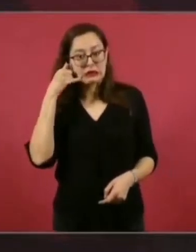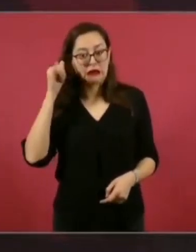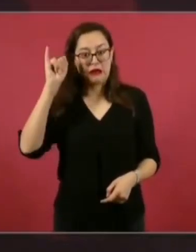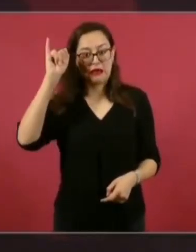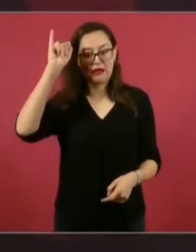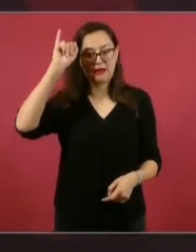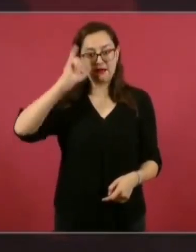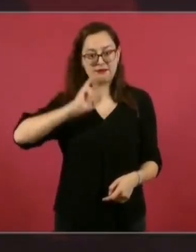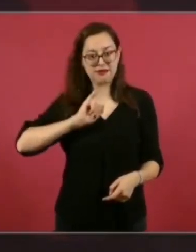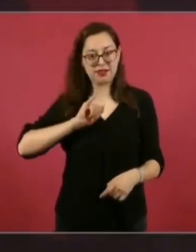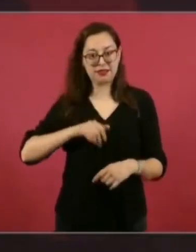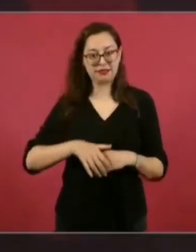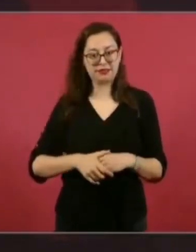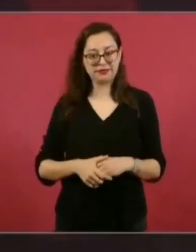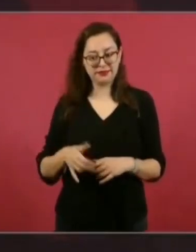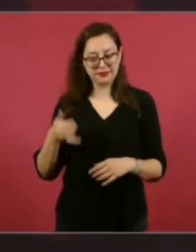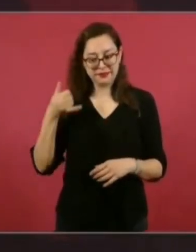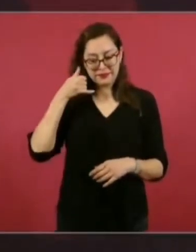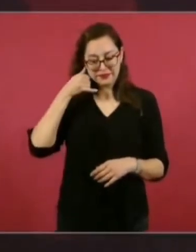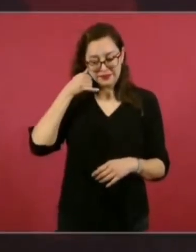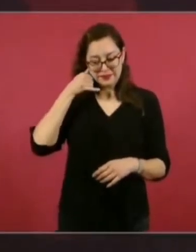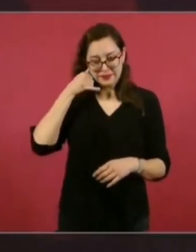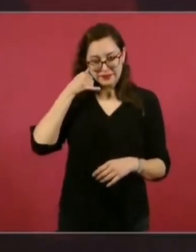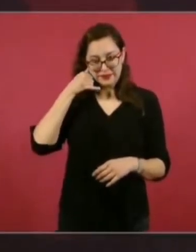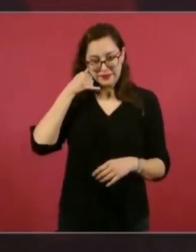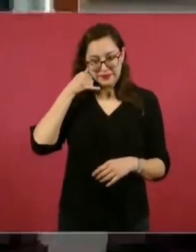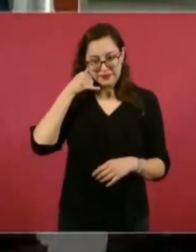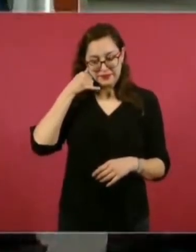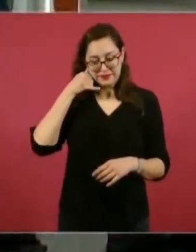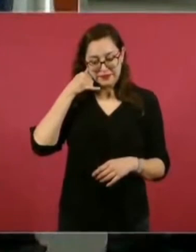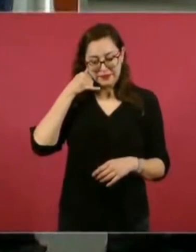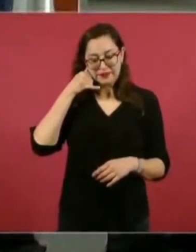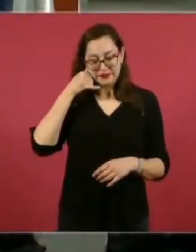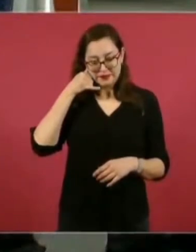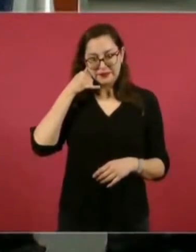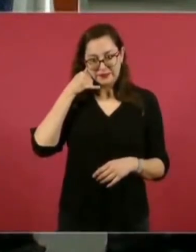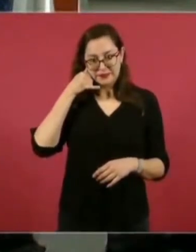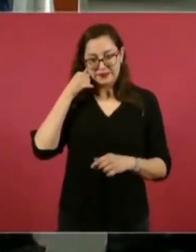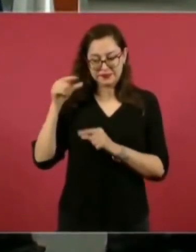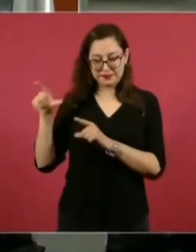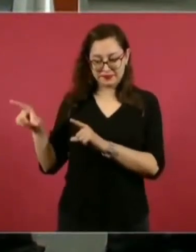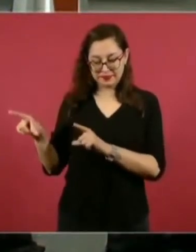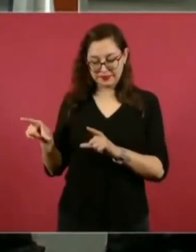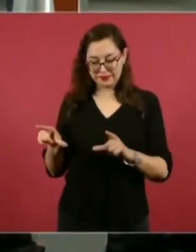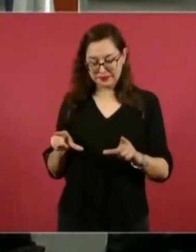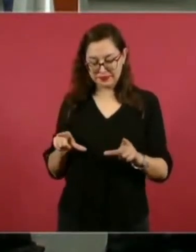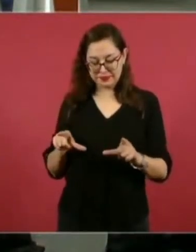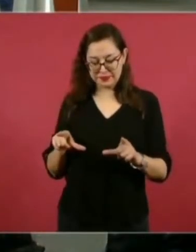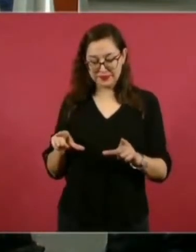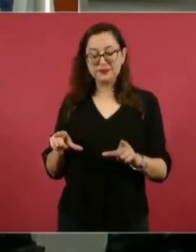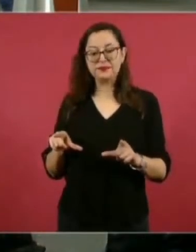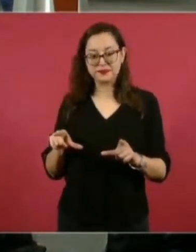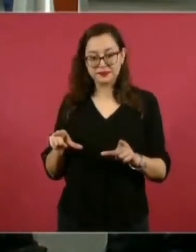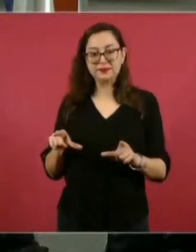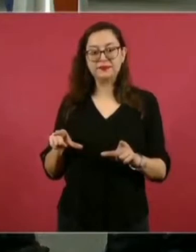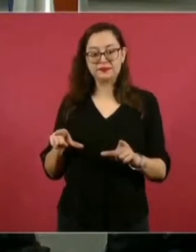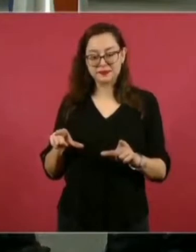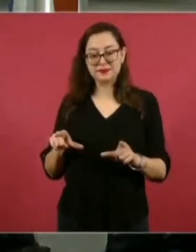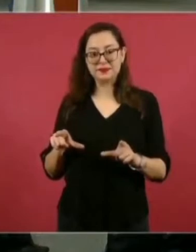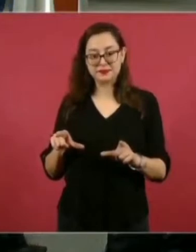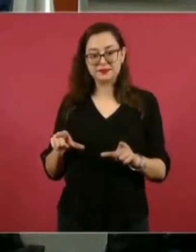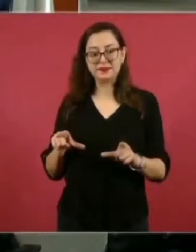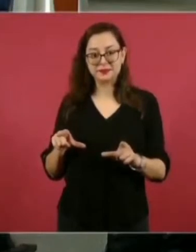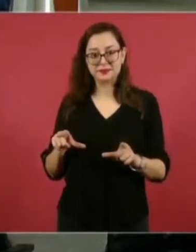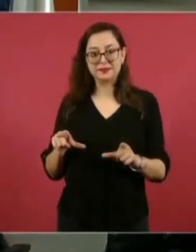Y dice, le pasan una tarjeta o algo así, hay una llamada